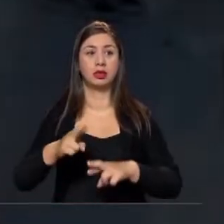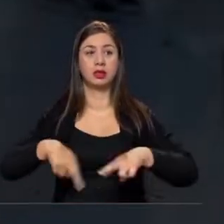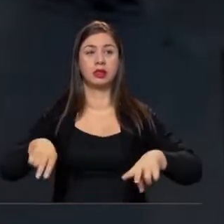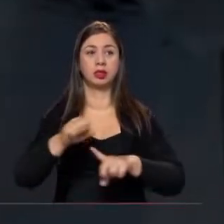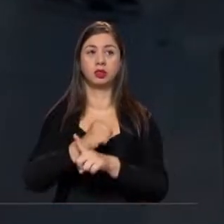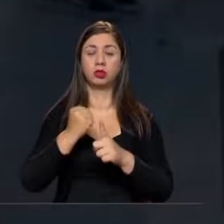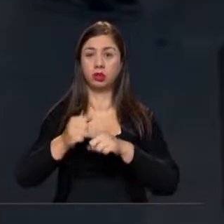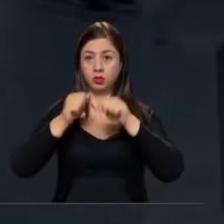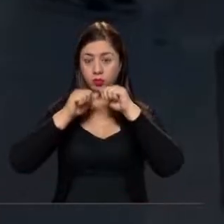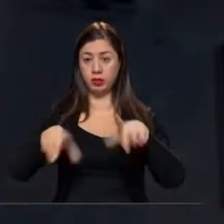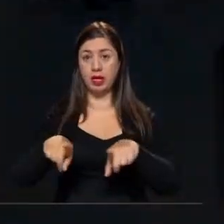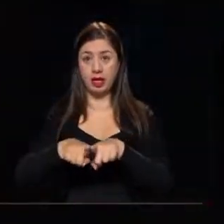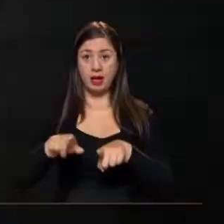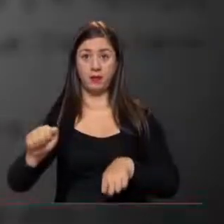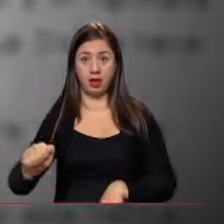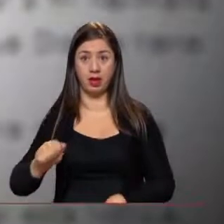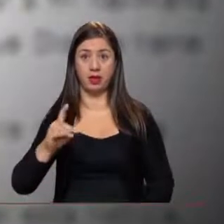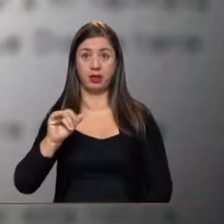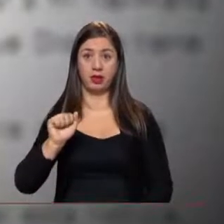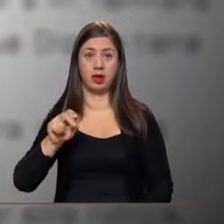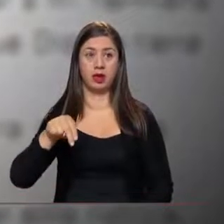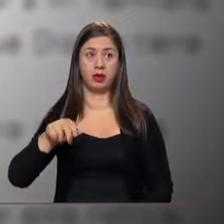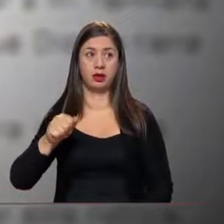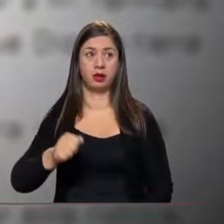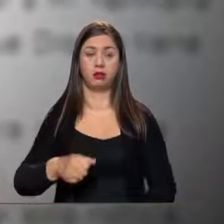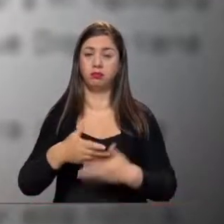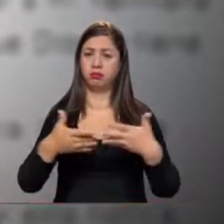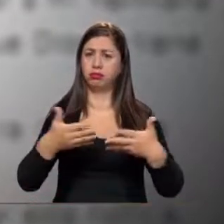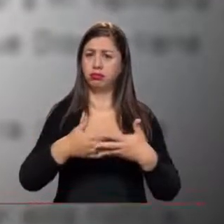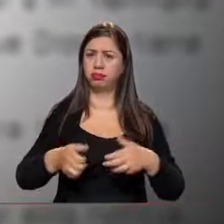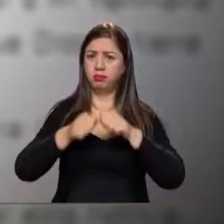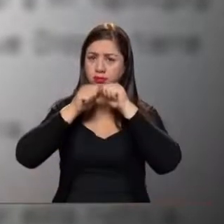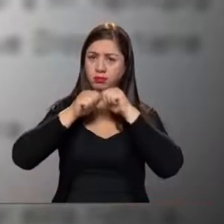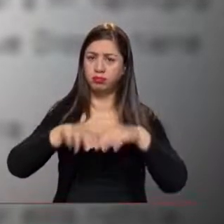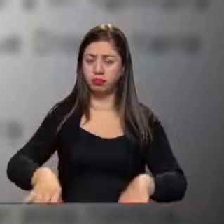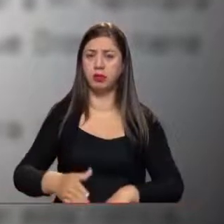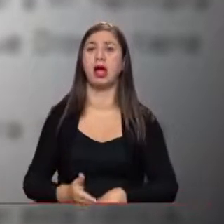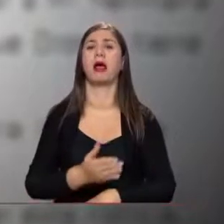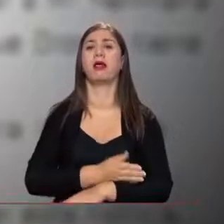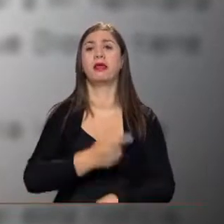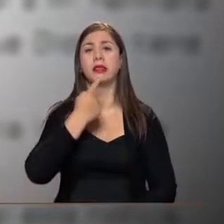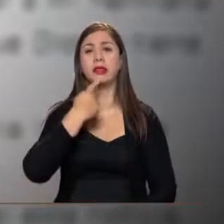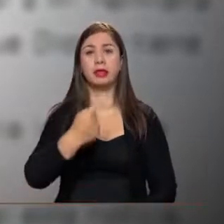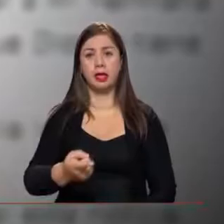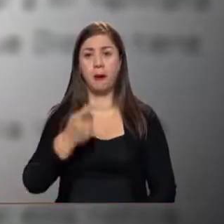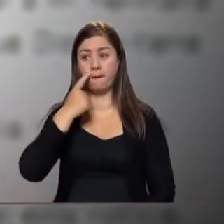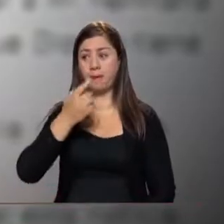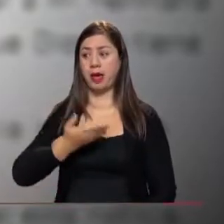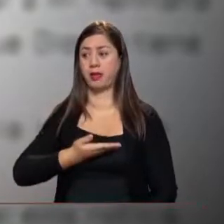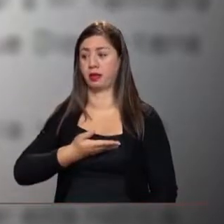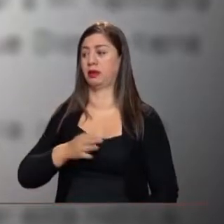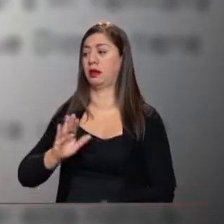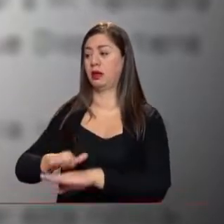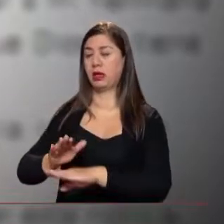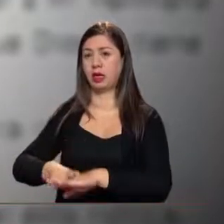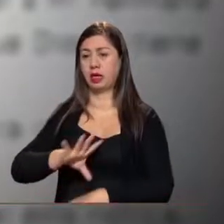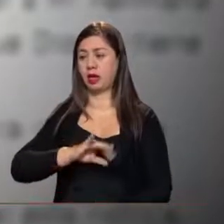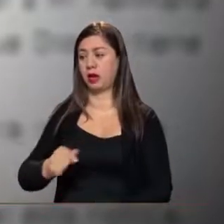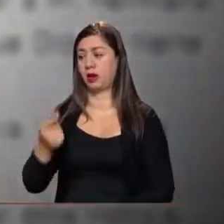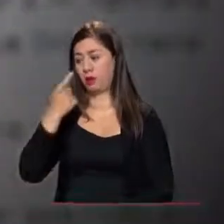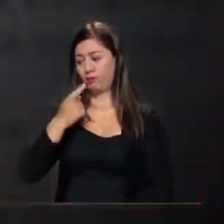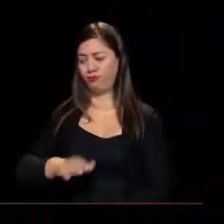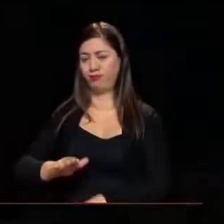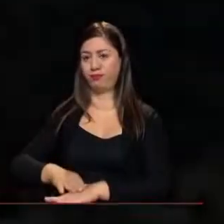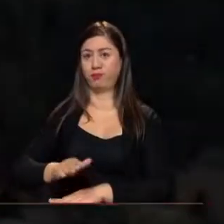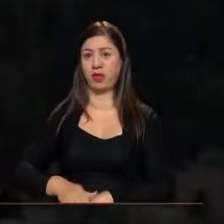Diana Lorena Lazo, hermana de Jacqueline, publicó un texto en el que indicaba que había tenido que dar a sus padres en Cali la noticia más dura de sus vidas.